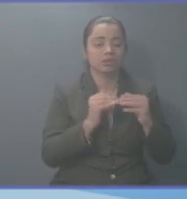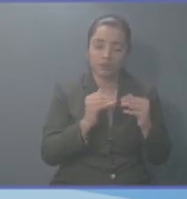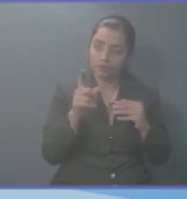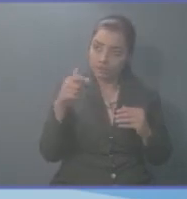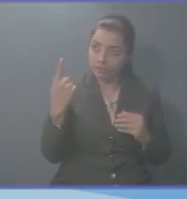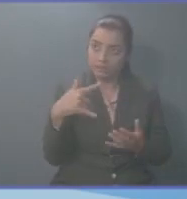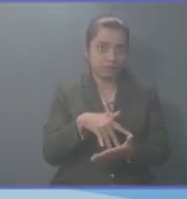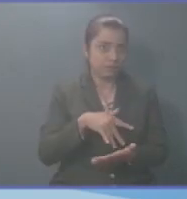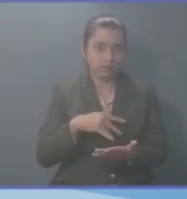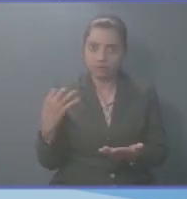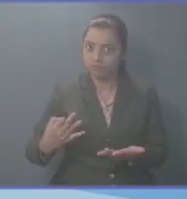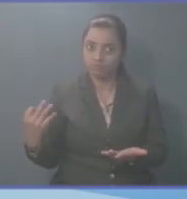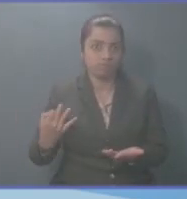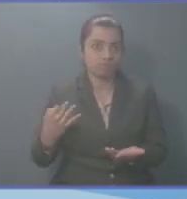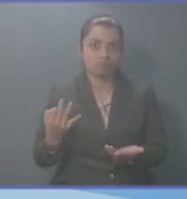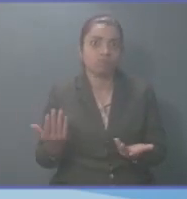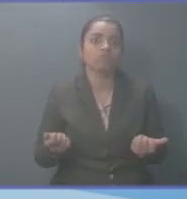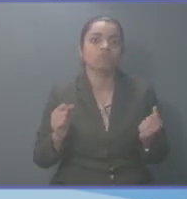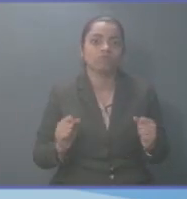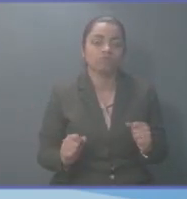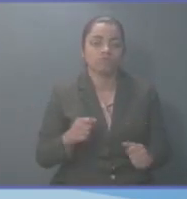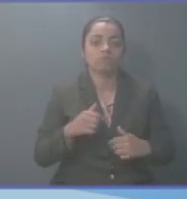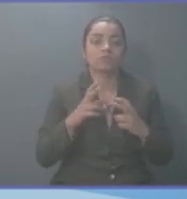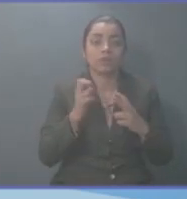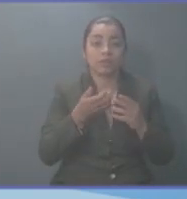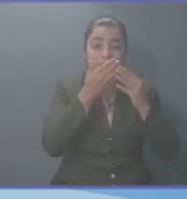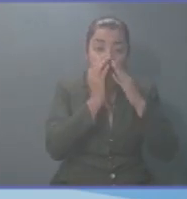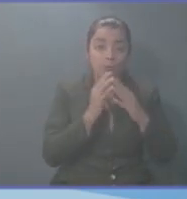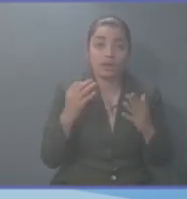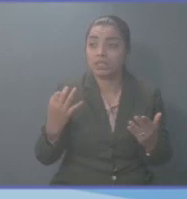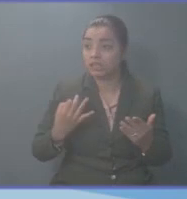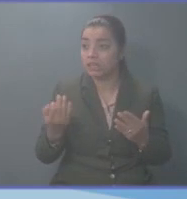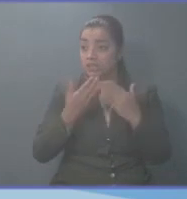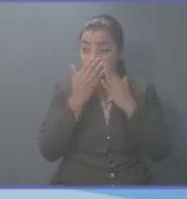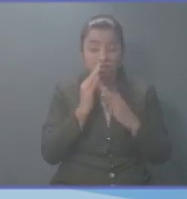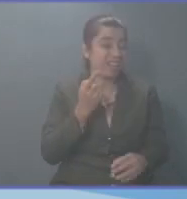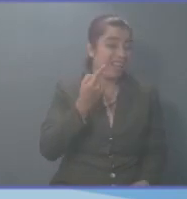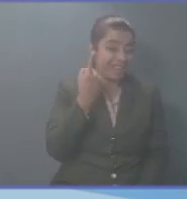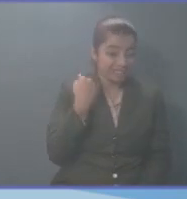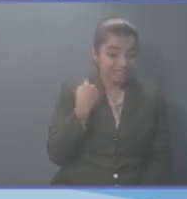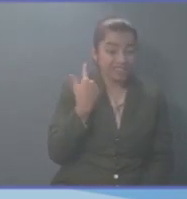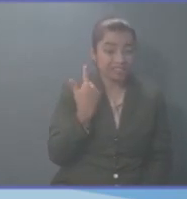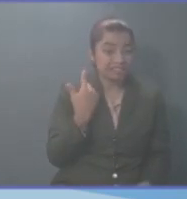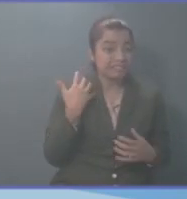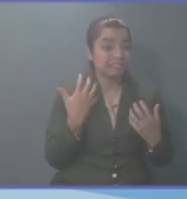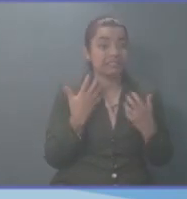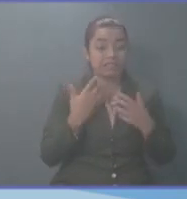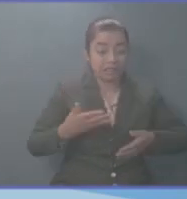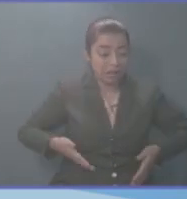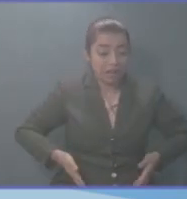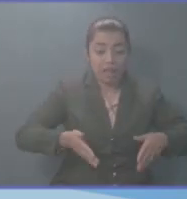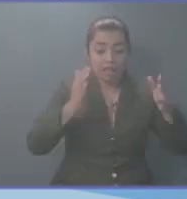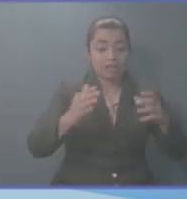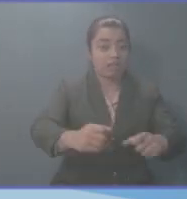demandas de la población con respecto al abastecimiento de agua. Ayer vimos varias protestas, varios